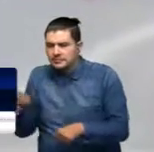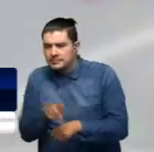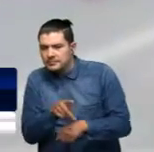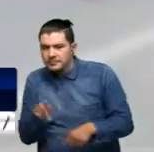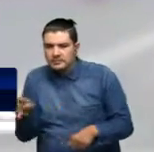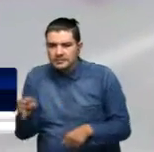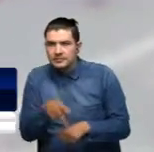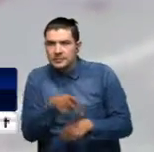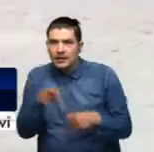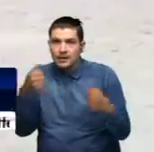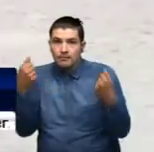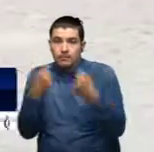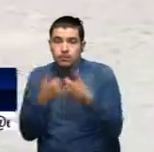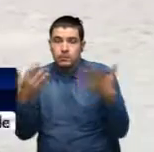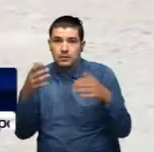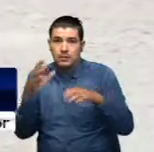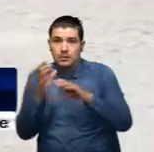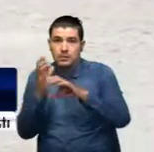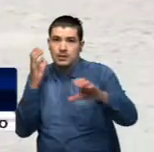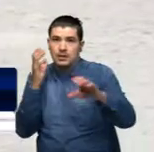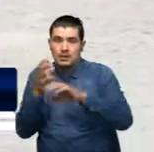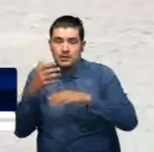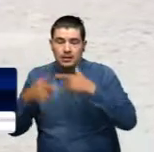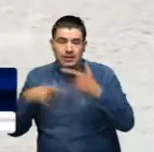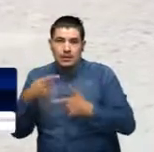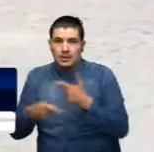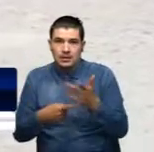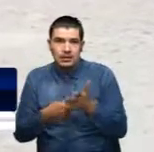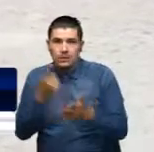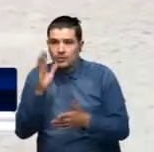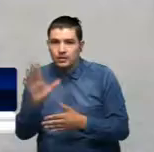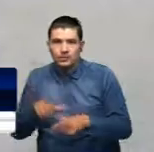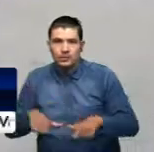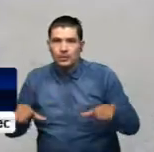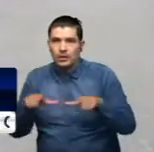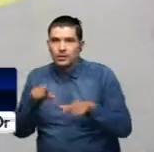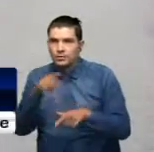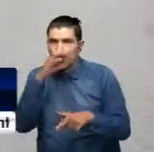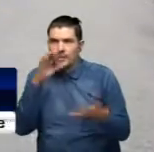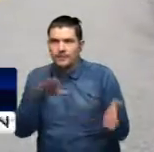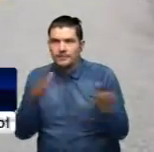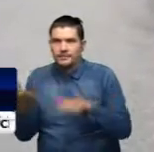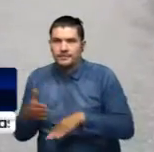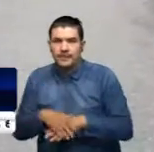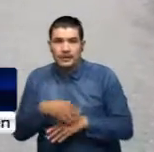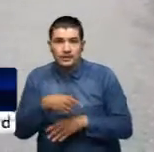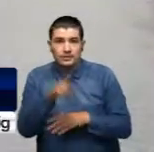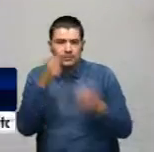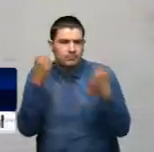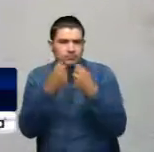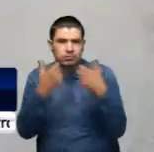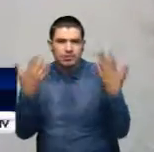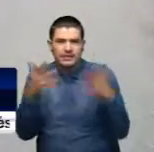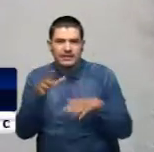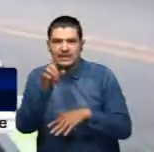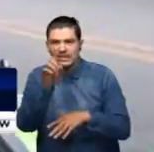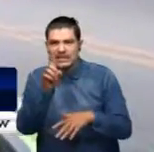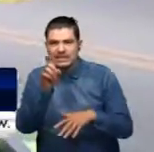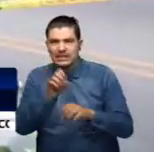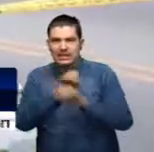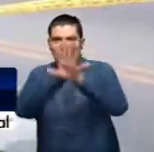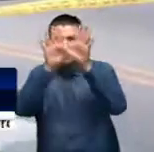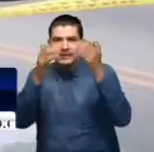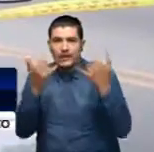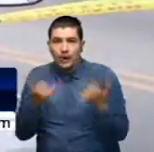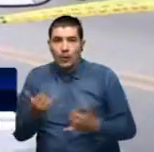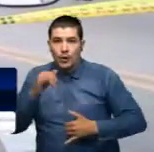vial, colisionó contra un camión, perdiendo la vida en el sitio. El accidente de tránsito ocurrió hacia las 6 de la mañana de